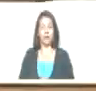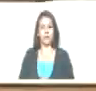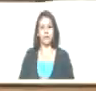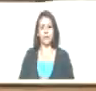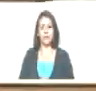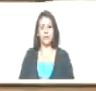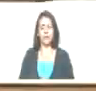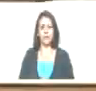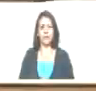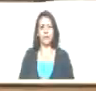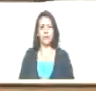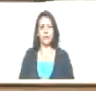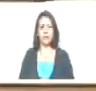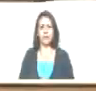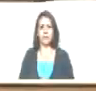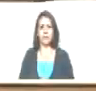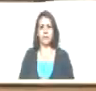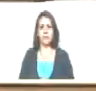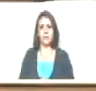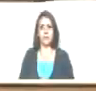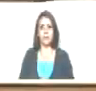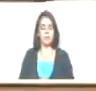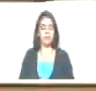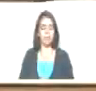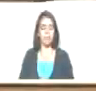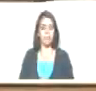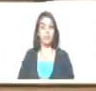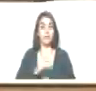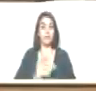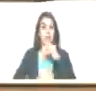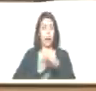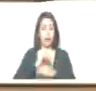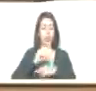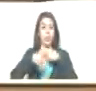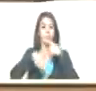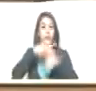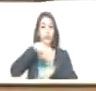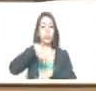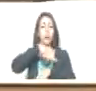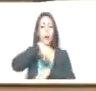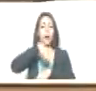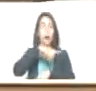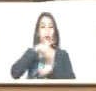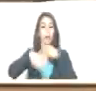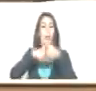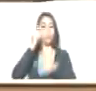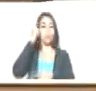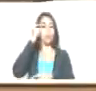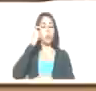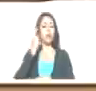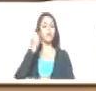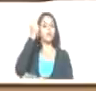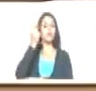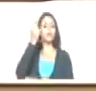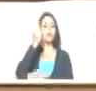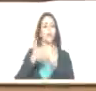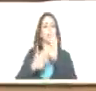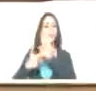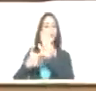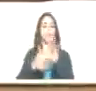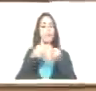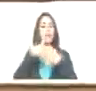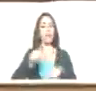Y los hechos de las próximas horas y de los próximos días, diputados, le van a demostrar que esto es cualquier